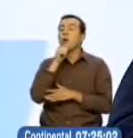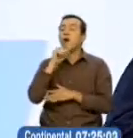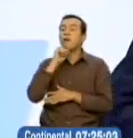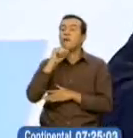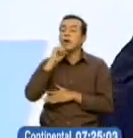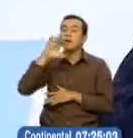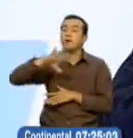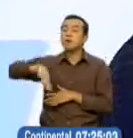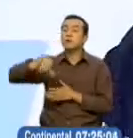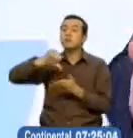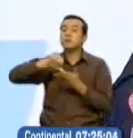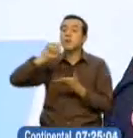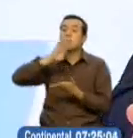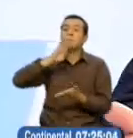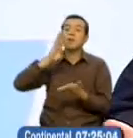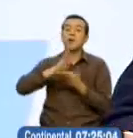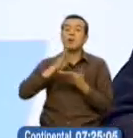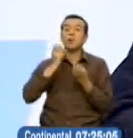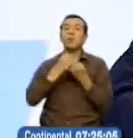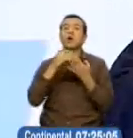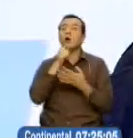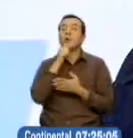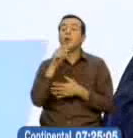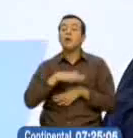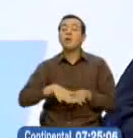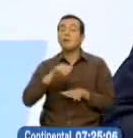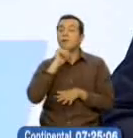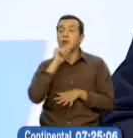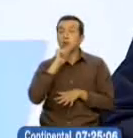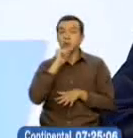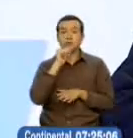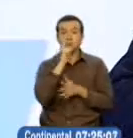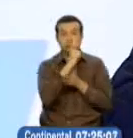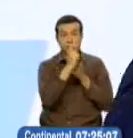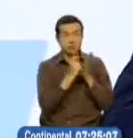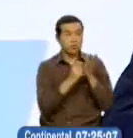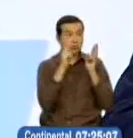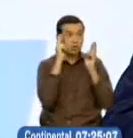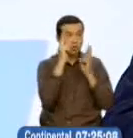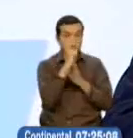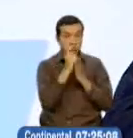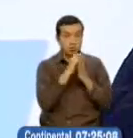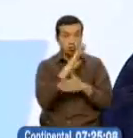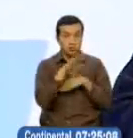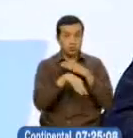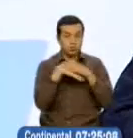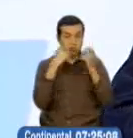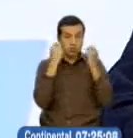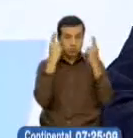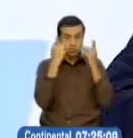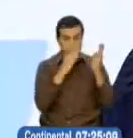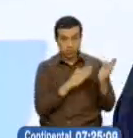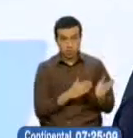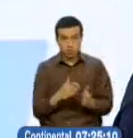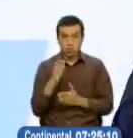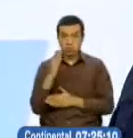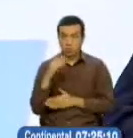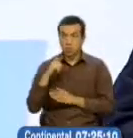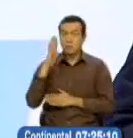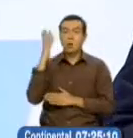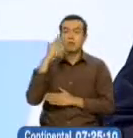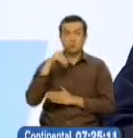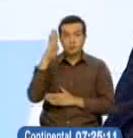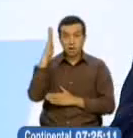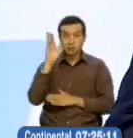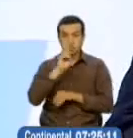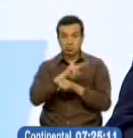tal ciudad, en tal barrio, en tal parroquia rural? En mapas, ojalá, para que todo el mundo podamos entender. Todo eso va a generar